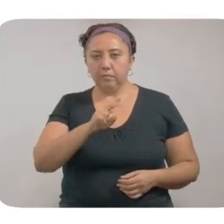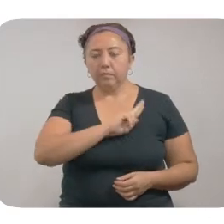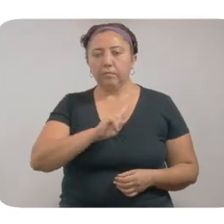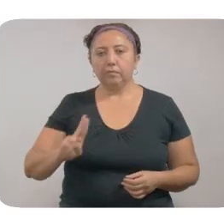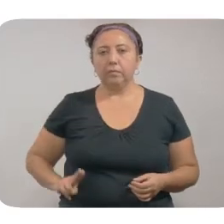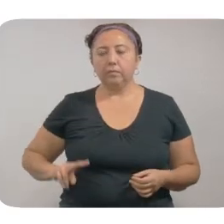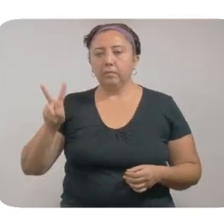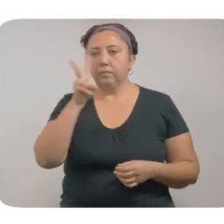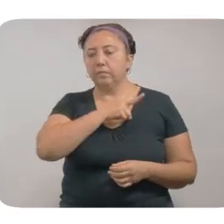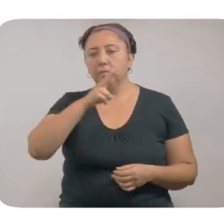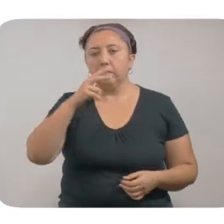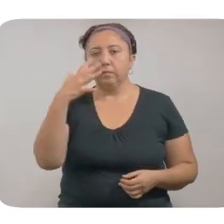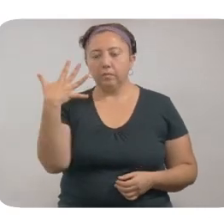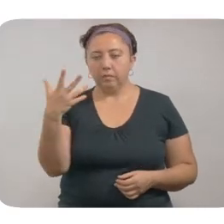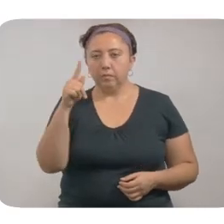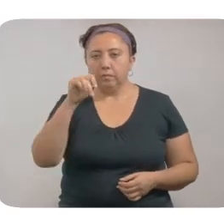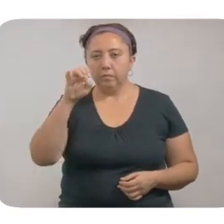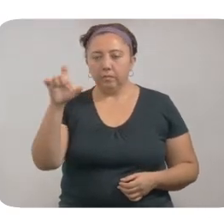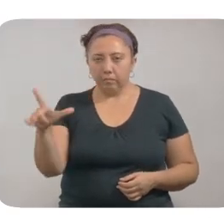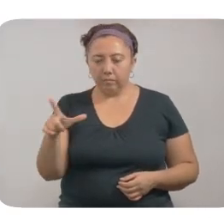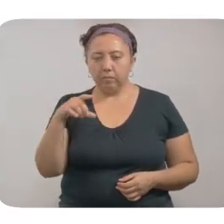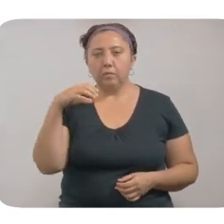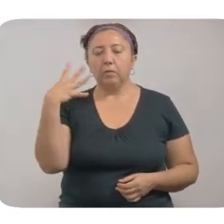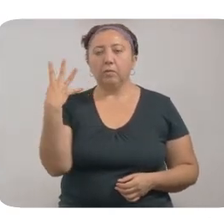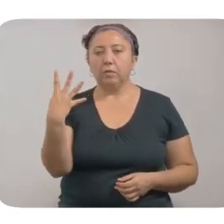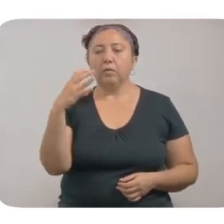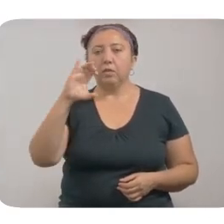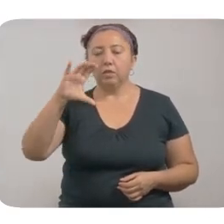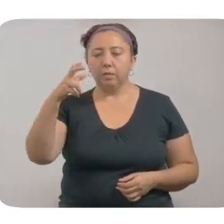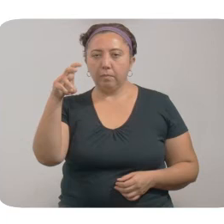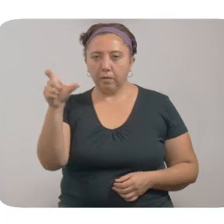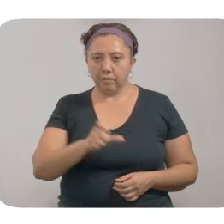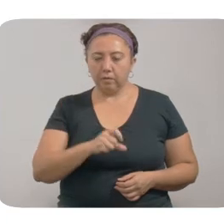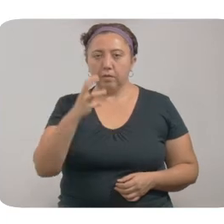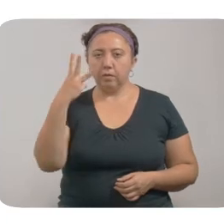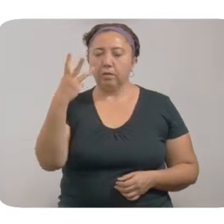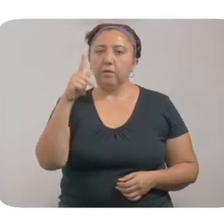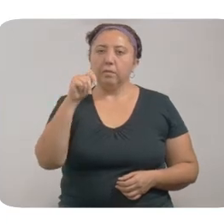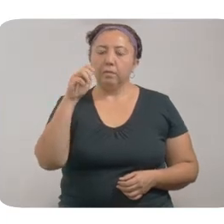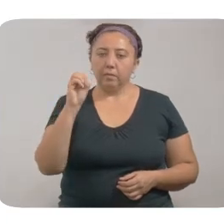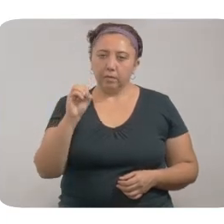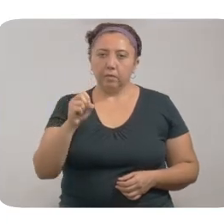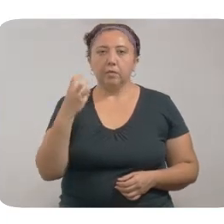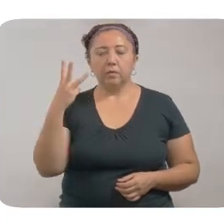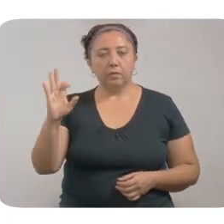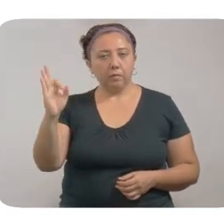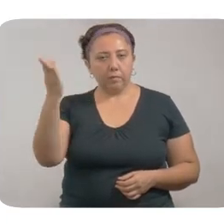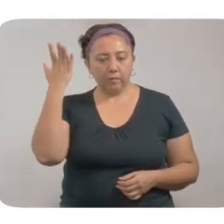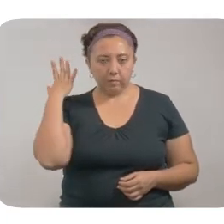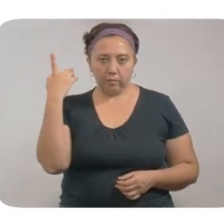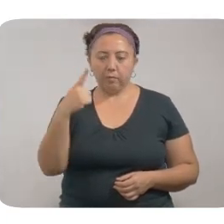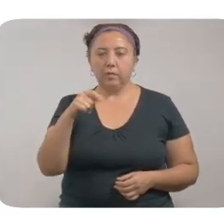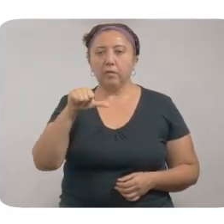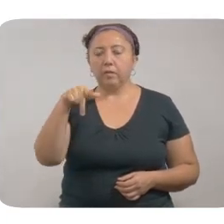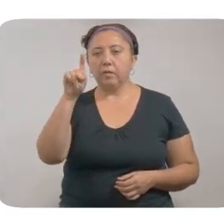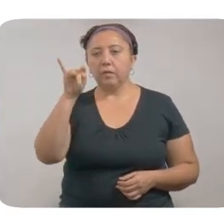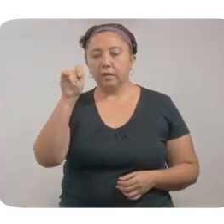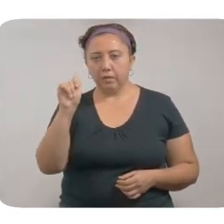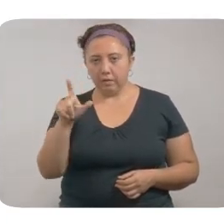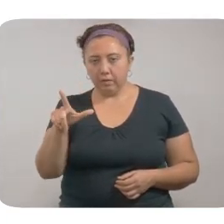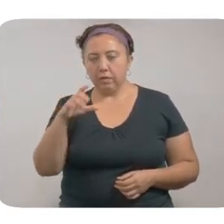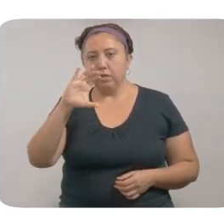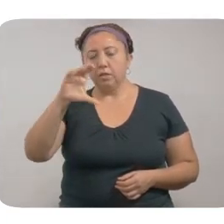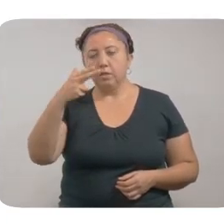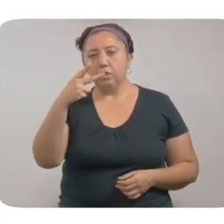y valladolid 5 en ticul 4 en temas y tizimín 3 en peto y 3 foráneos y un anaquel calotmul